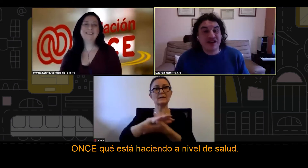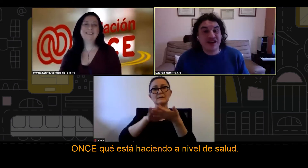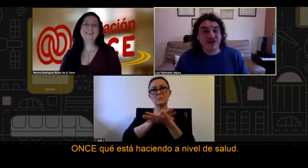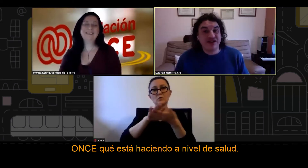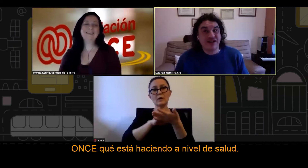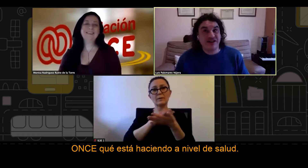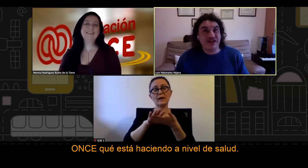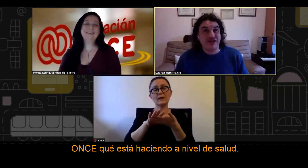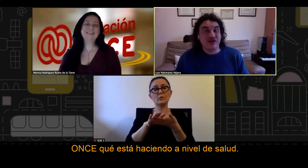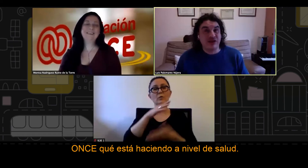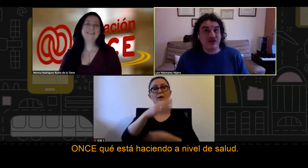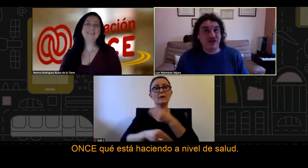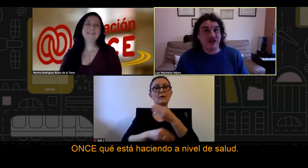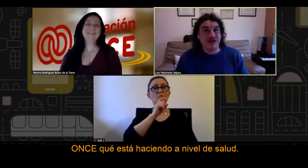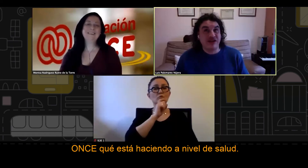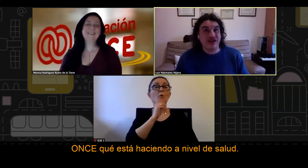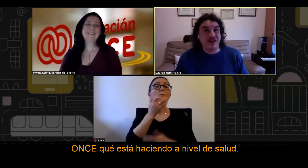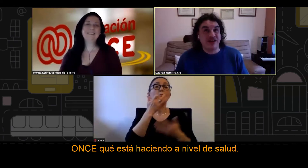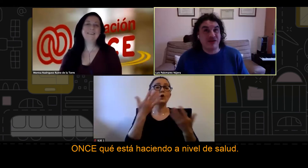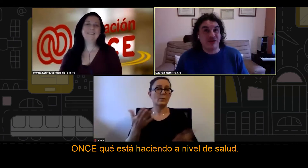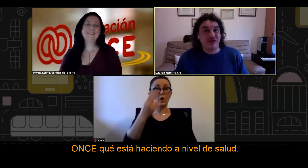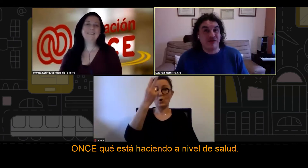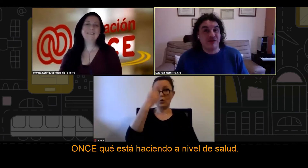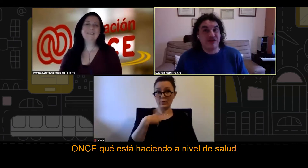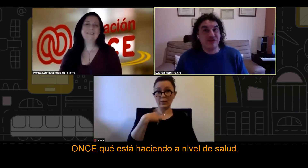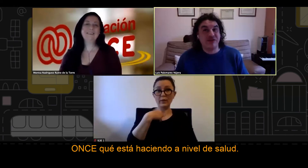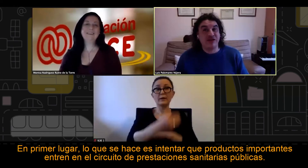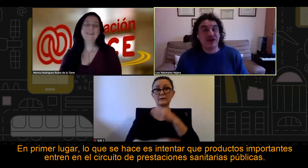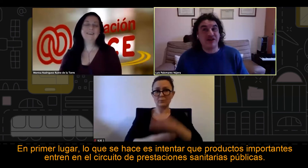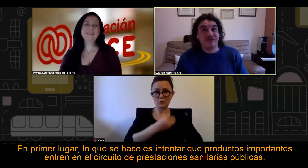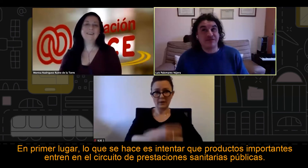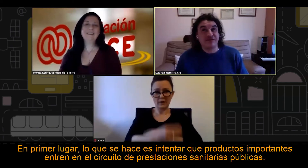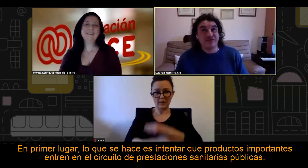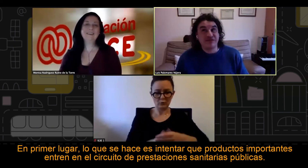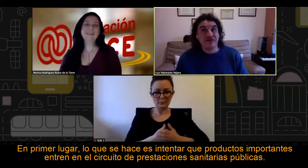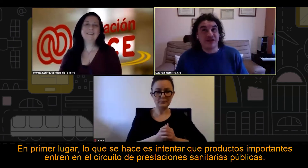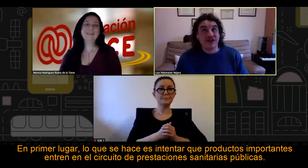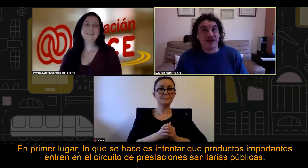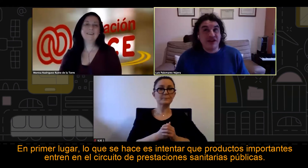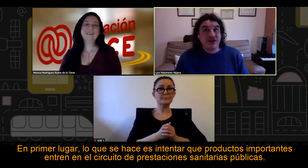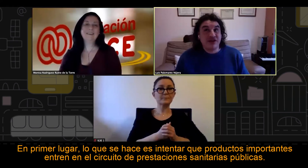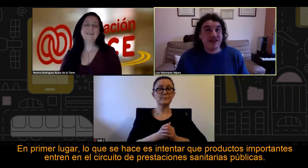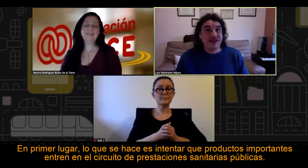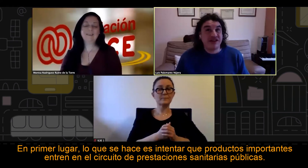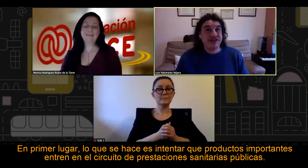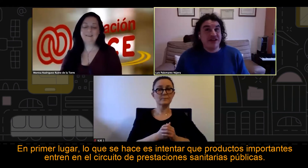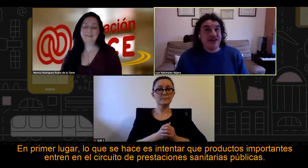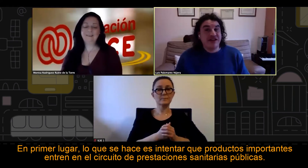¿qué es lo que está haciendo en cuanto a nivel de salud? Bueno, pues en primer lugar, lo que se hace